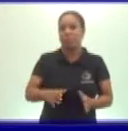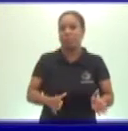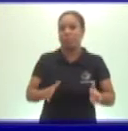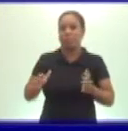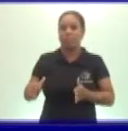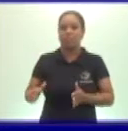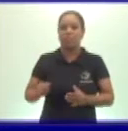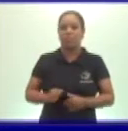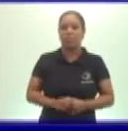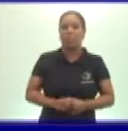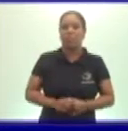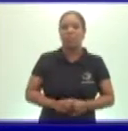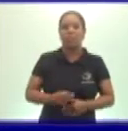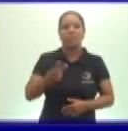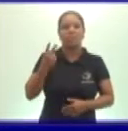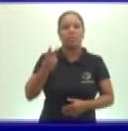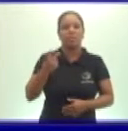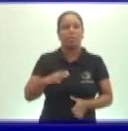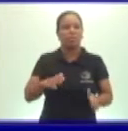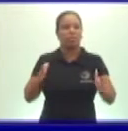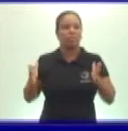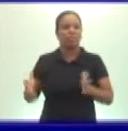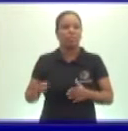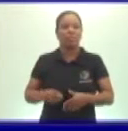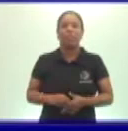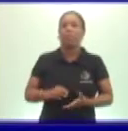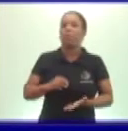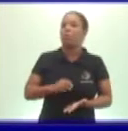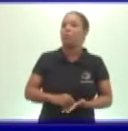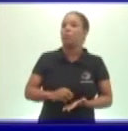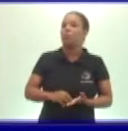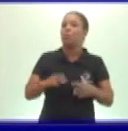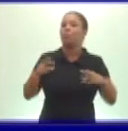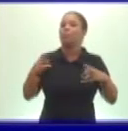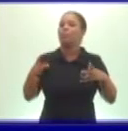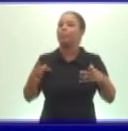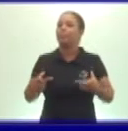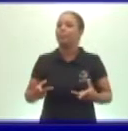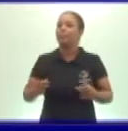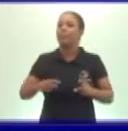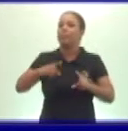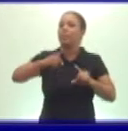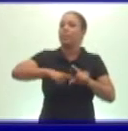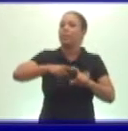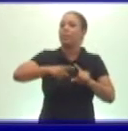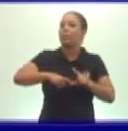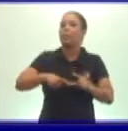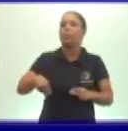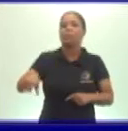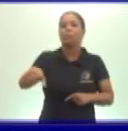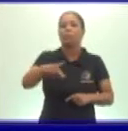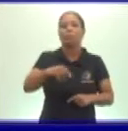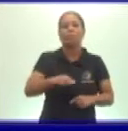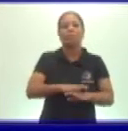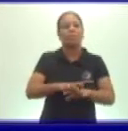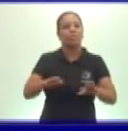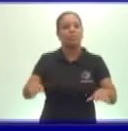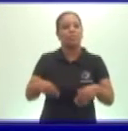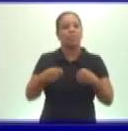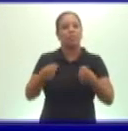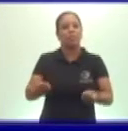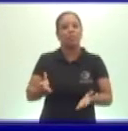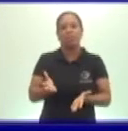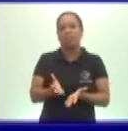una segunda parte, donde recapitularemos el contenido que ustedes han impartido en sentido